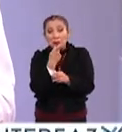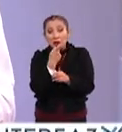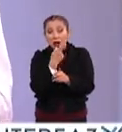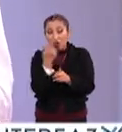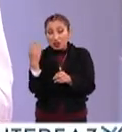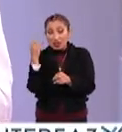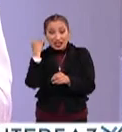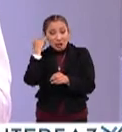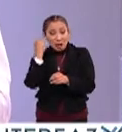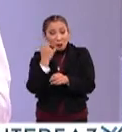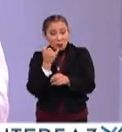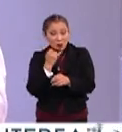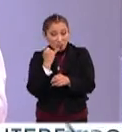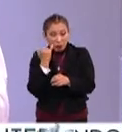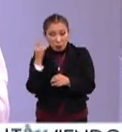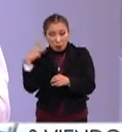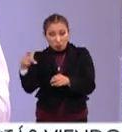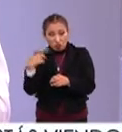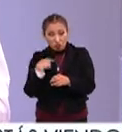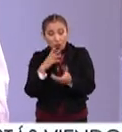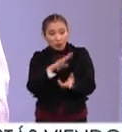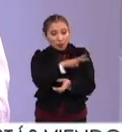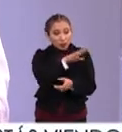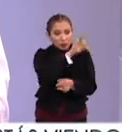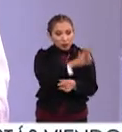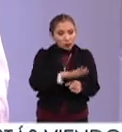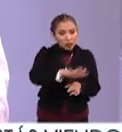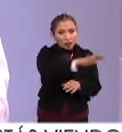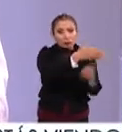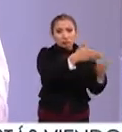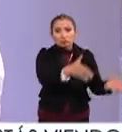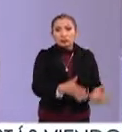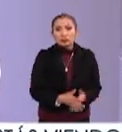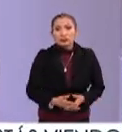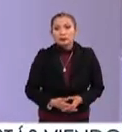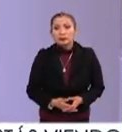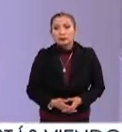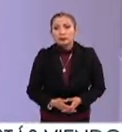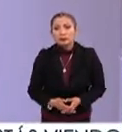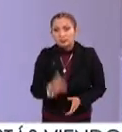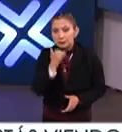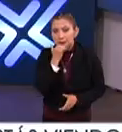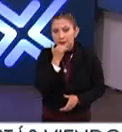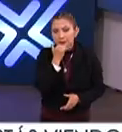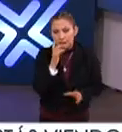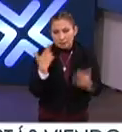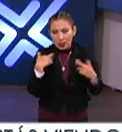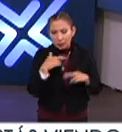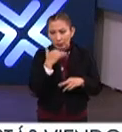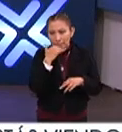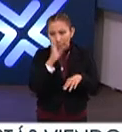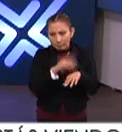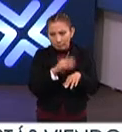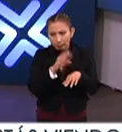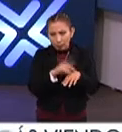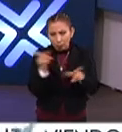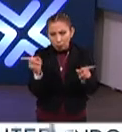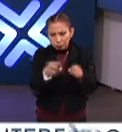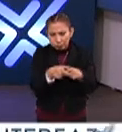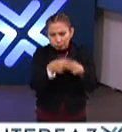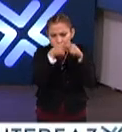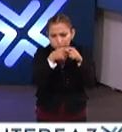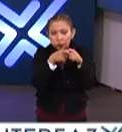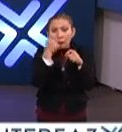lenguas originarias, en contraposición con un 19% de la población abierta. Maestro, y entonces... Sí, maestro Oliver, permítanos hacer una